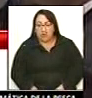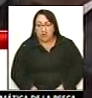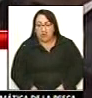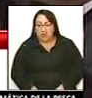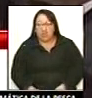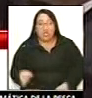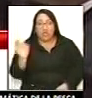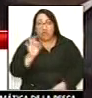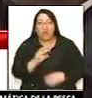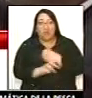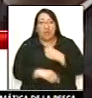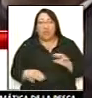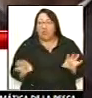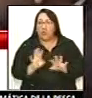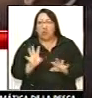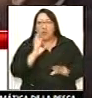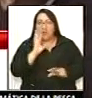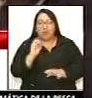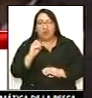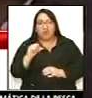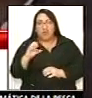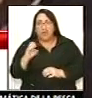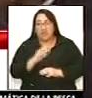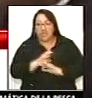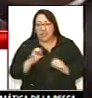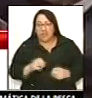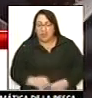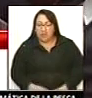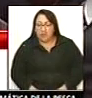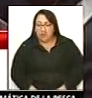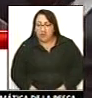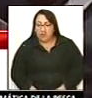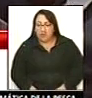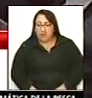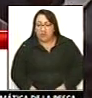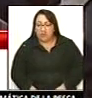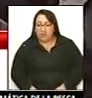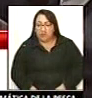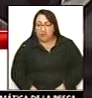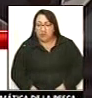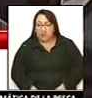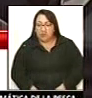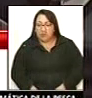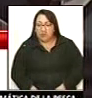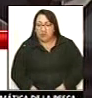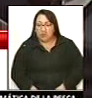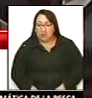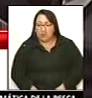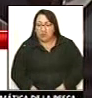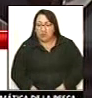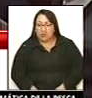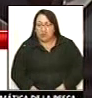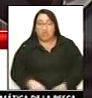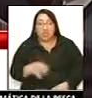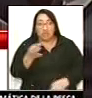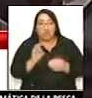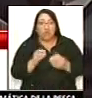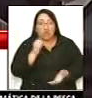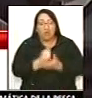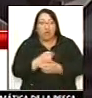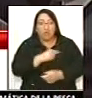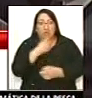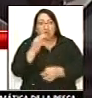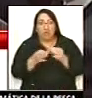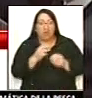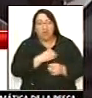de la región, no voy a hablar de OCDE, en ningún país de la región, Presidenta, hay presupuestos aprobados al Poder Judicial